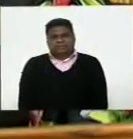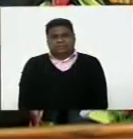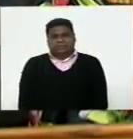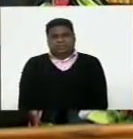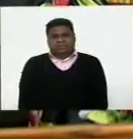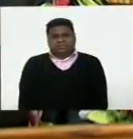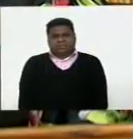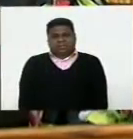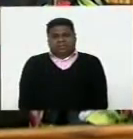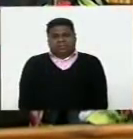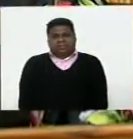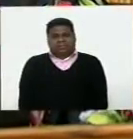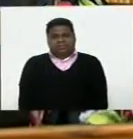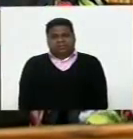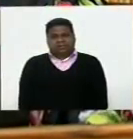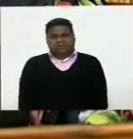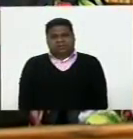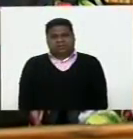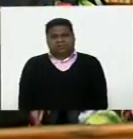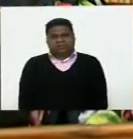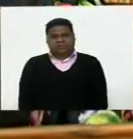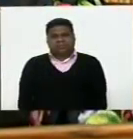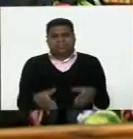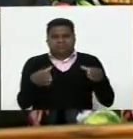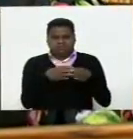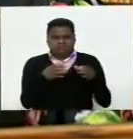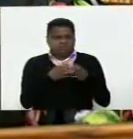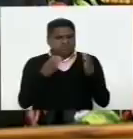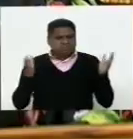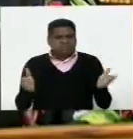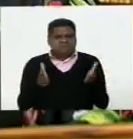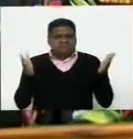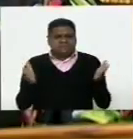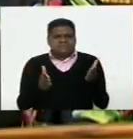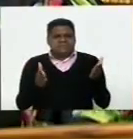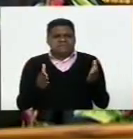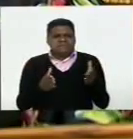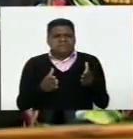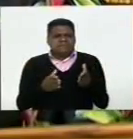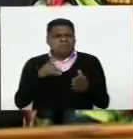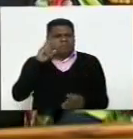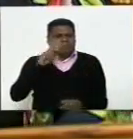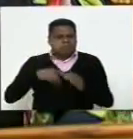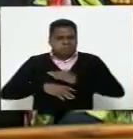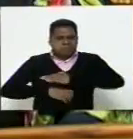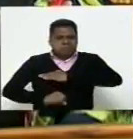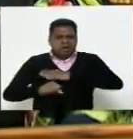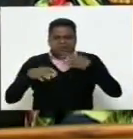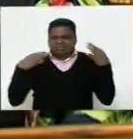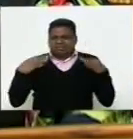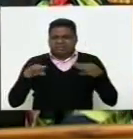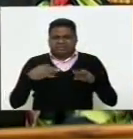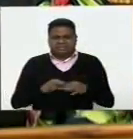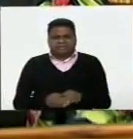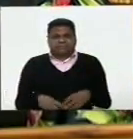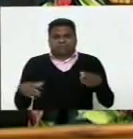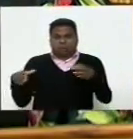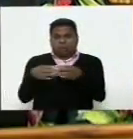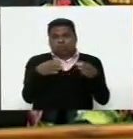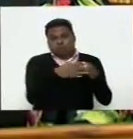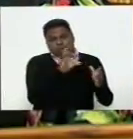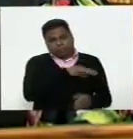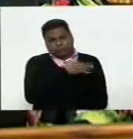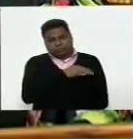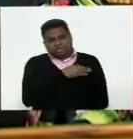Movimiento por el parto y nacimiento humanizado. Artículo 32. Los movimientos sociales y